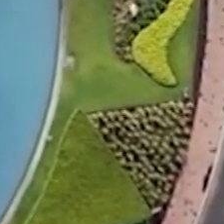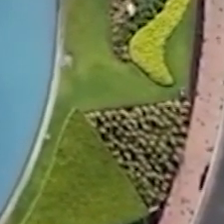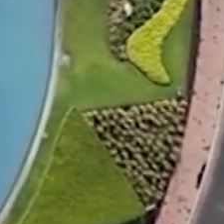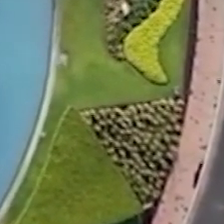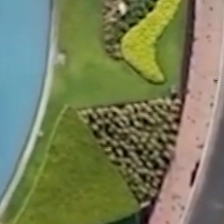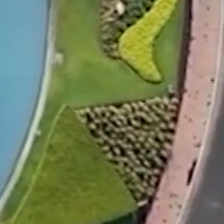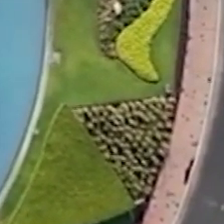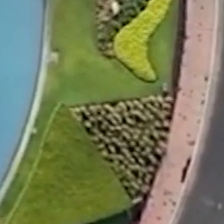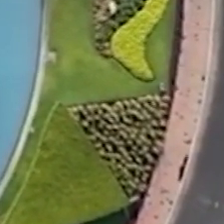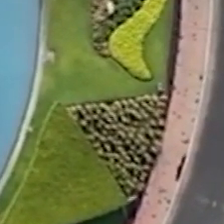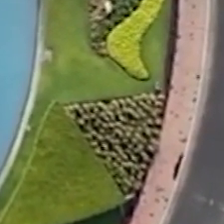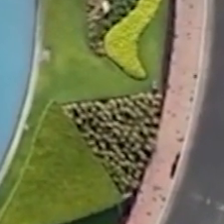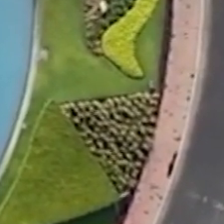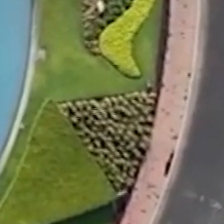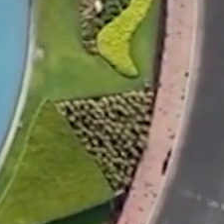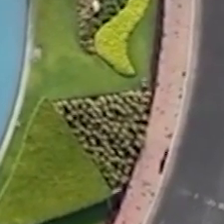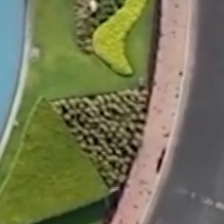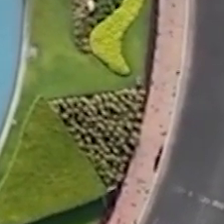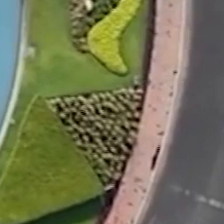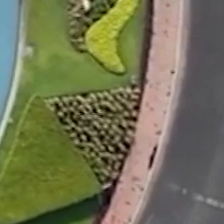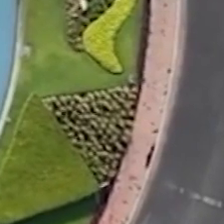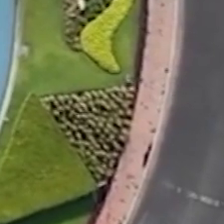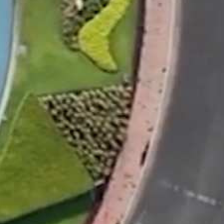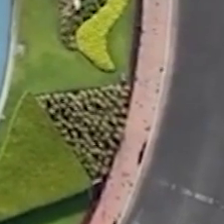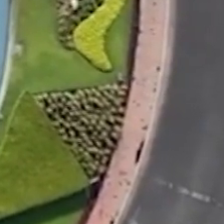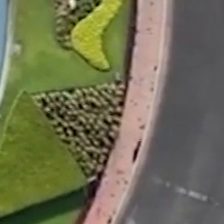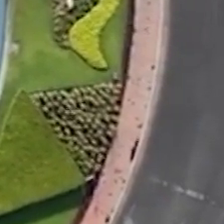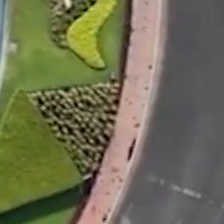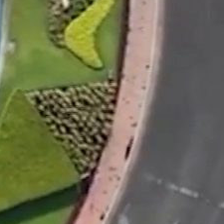mismo anhelo: vivir.